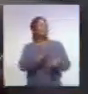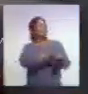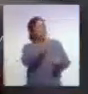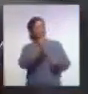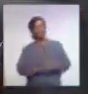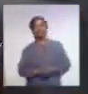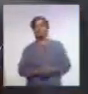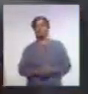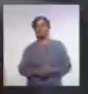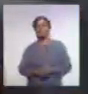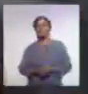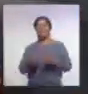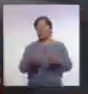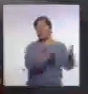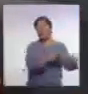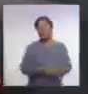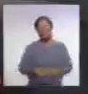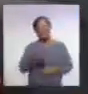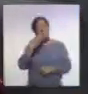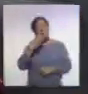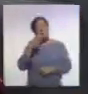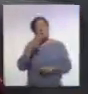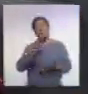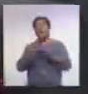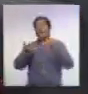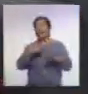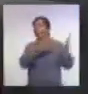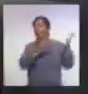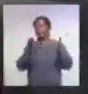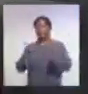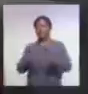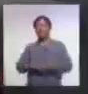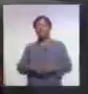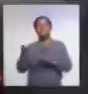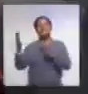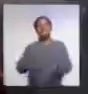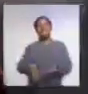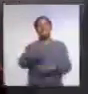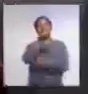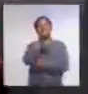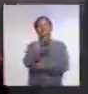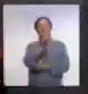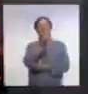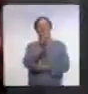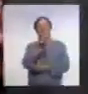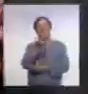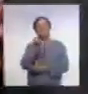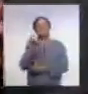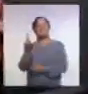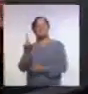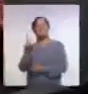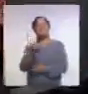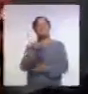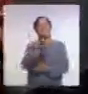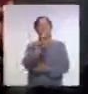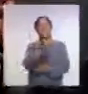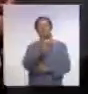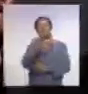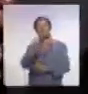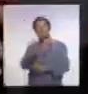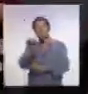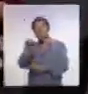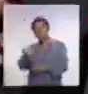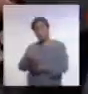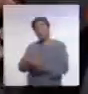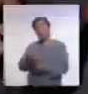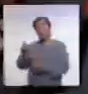Muy bien, y nosotros nos encontramos en este momento ya de este lado del estudio recibiendo a David Omar Saucedo Muñoz. Él es muralista y quiere hacer una invitación